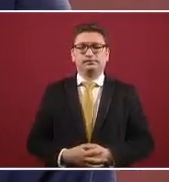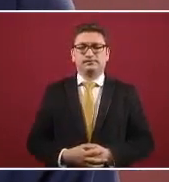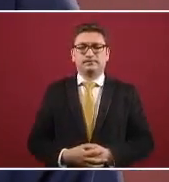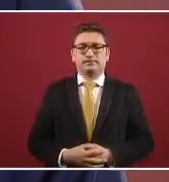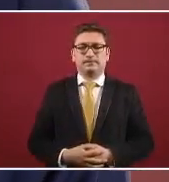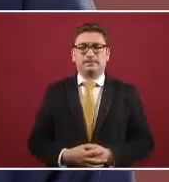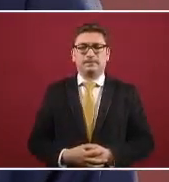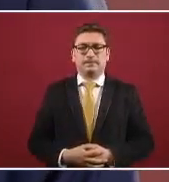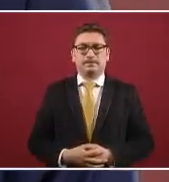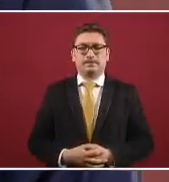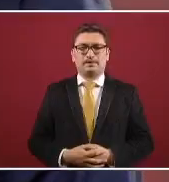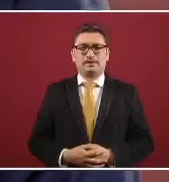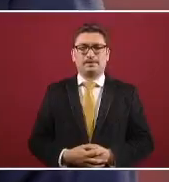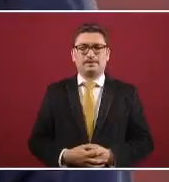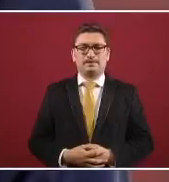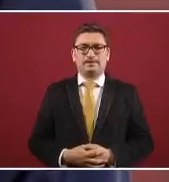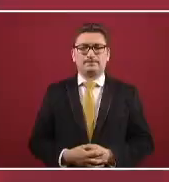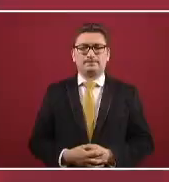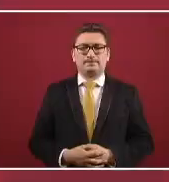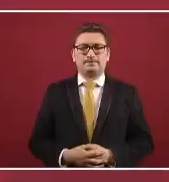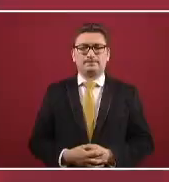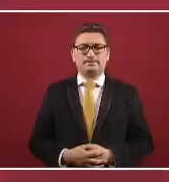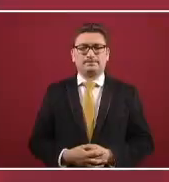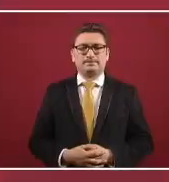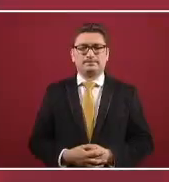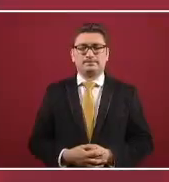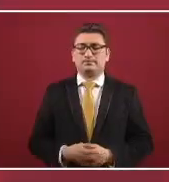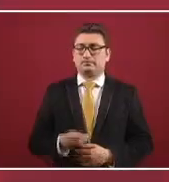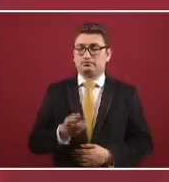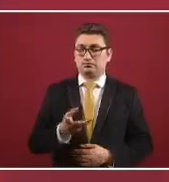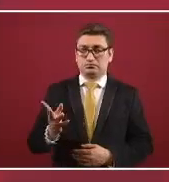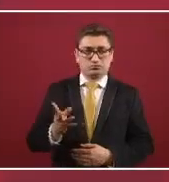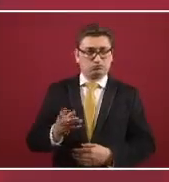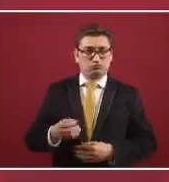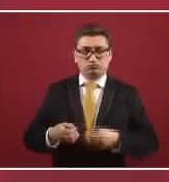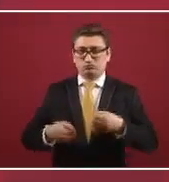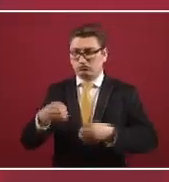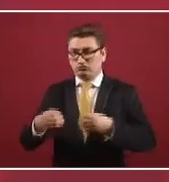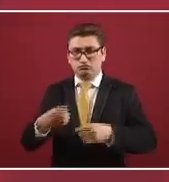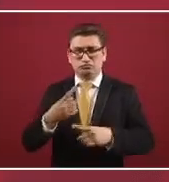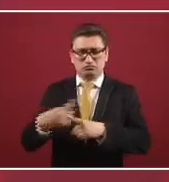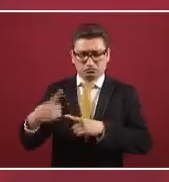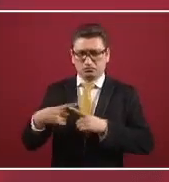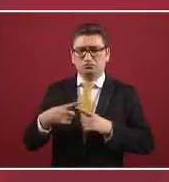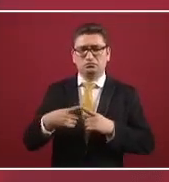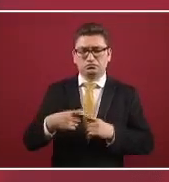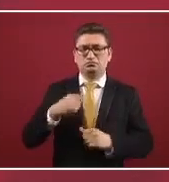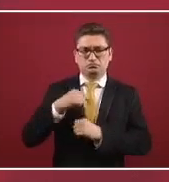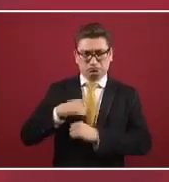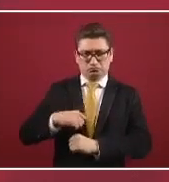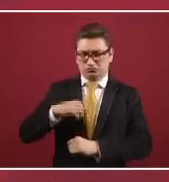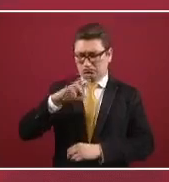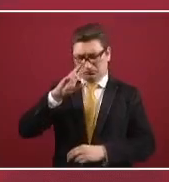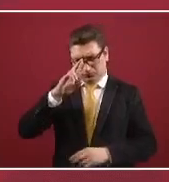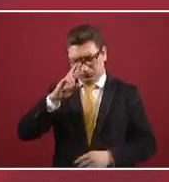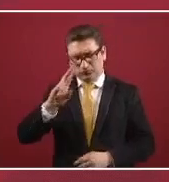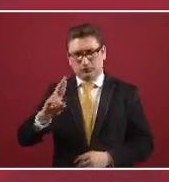al Poder Judicial, haciendo valer el Estado de Derecho